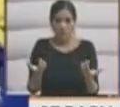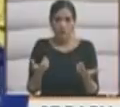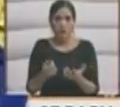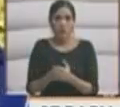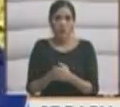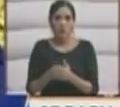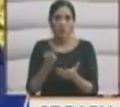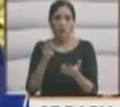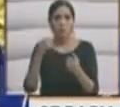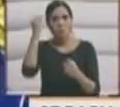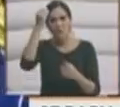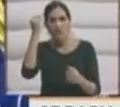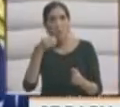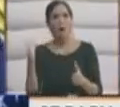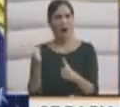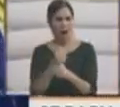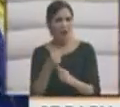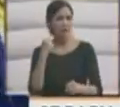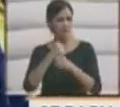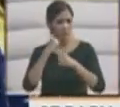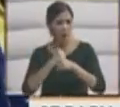conseguir trabajo,